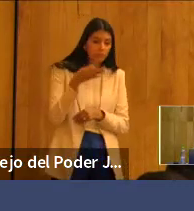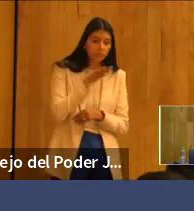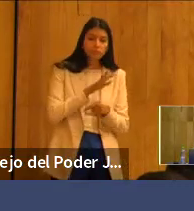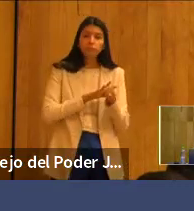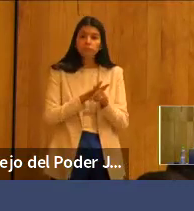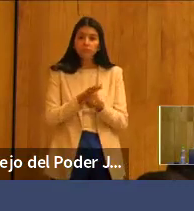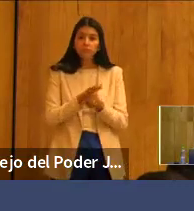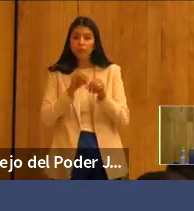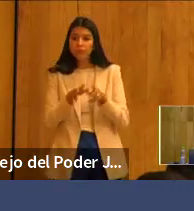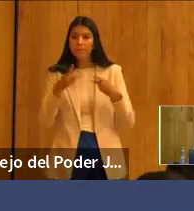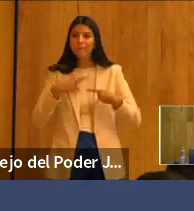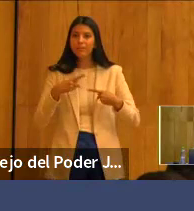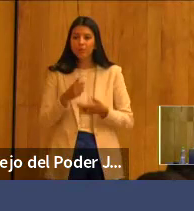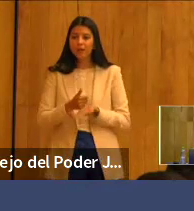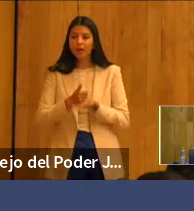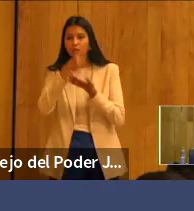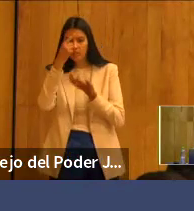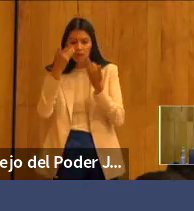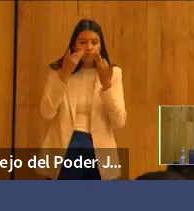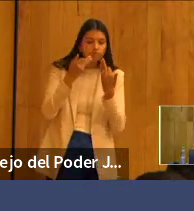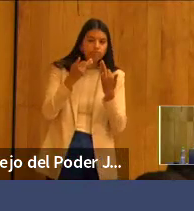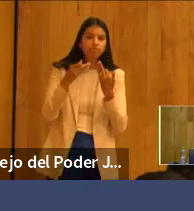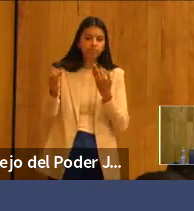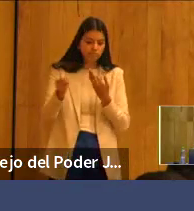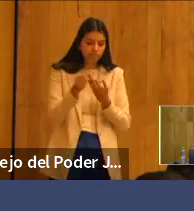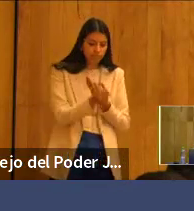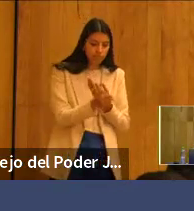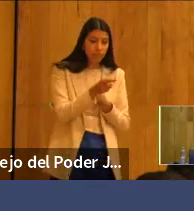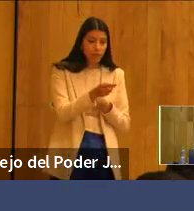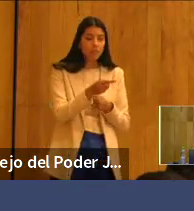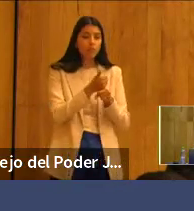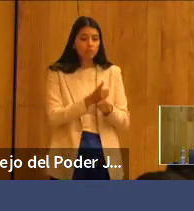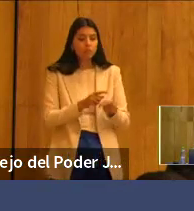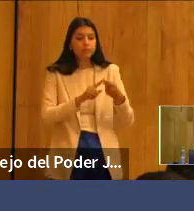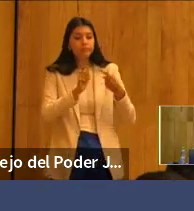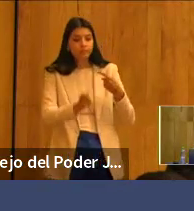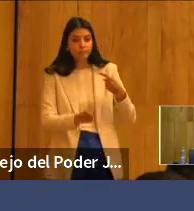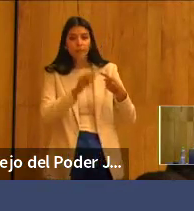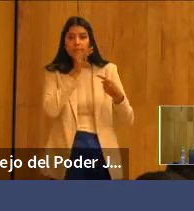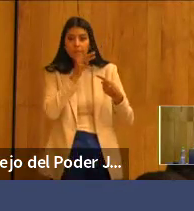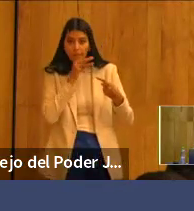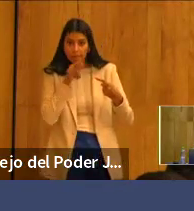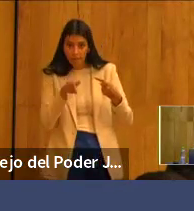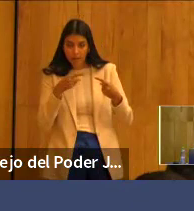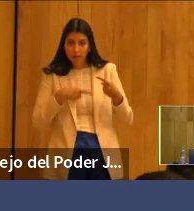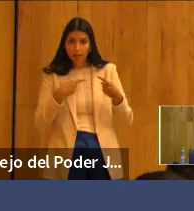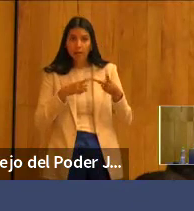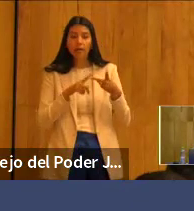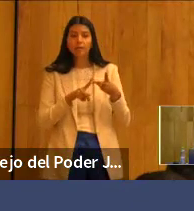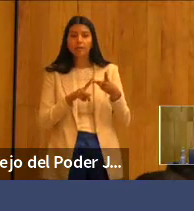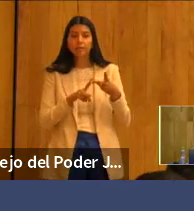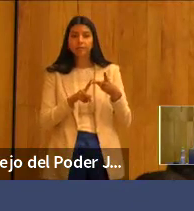los testigos, en el caso víctima, básicamente víctima, mamá de la víctima, y dos de los peritos.